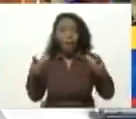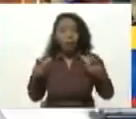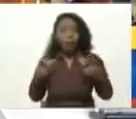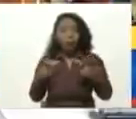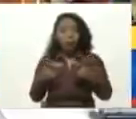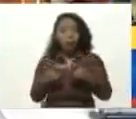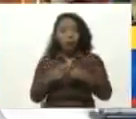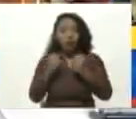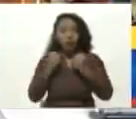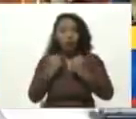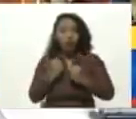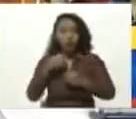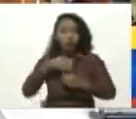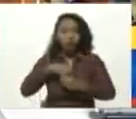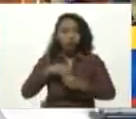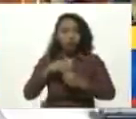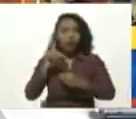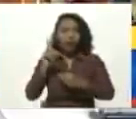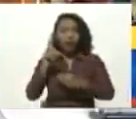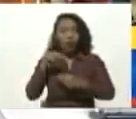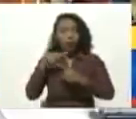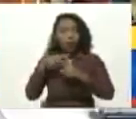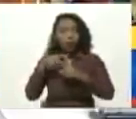radical el resto del país.